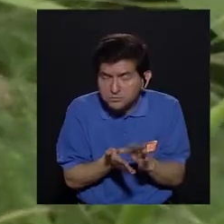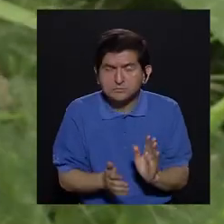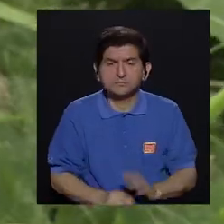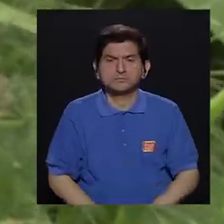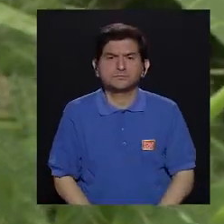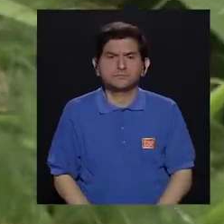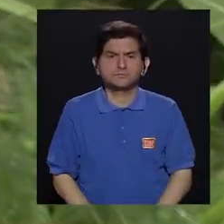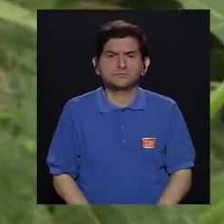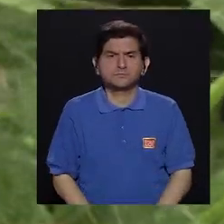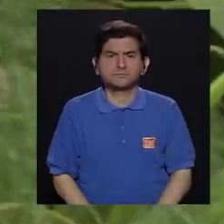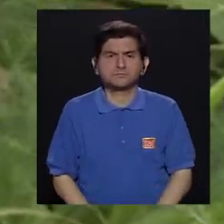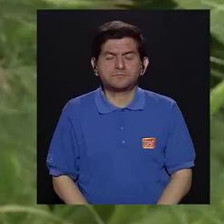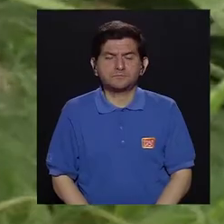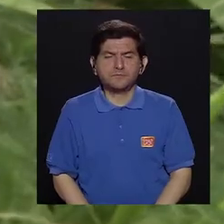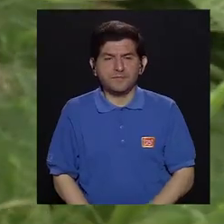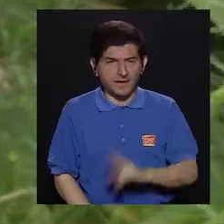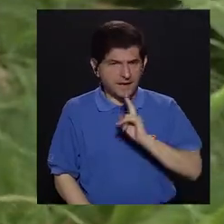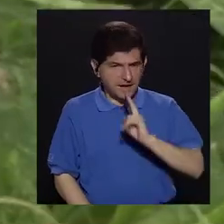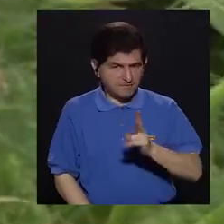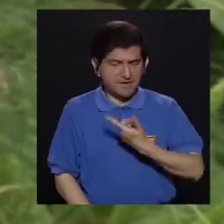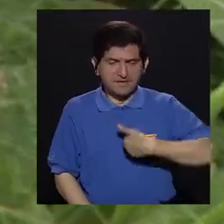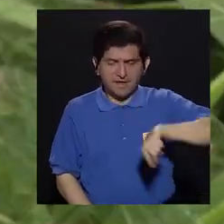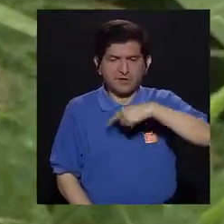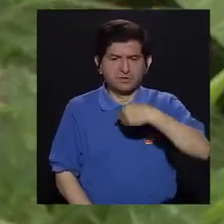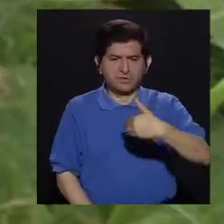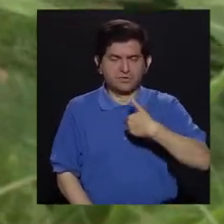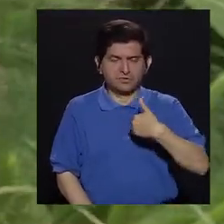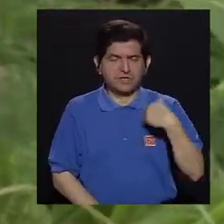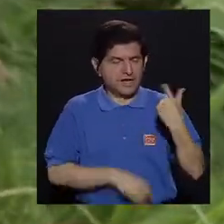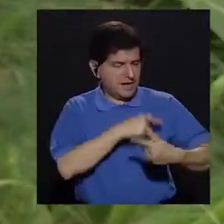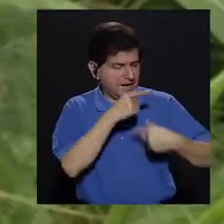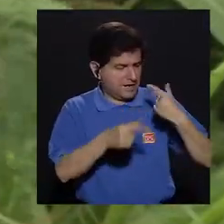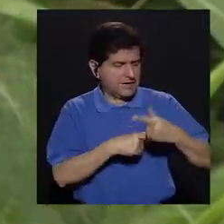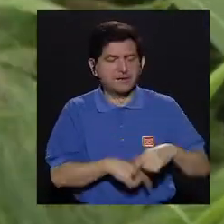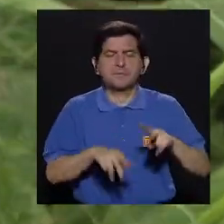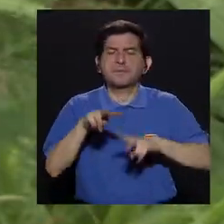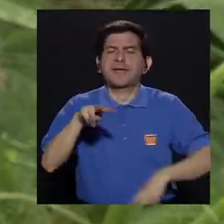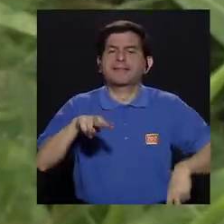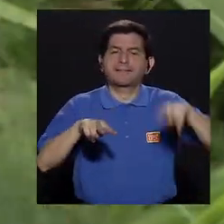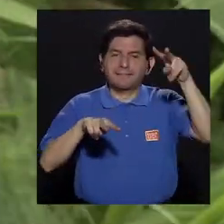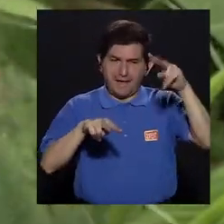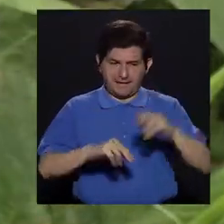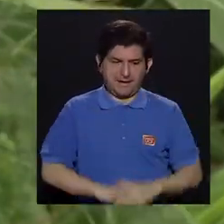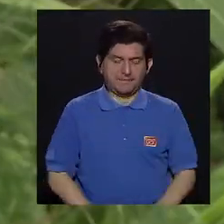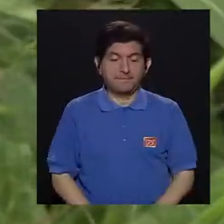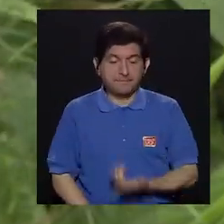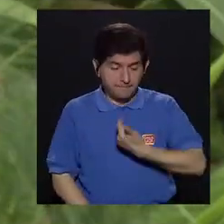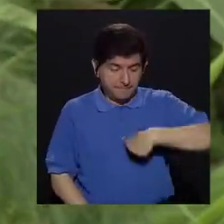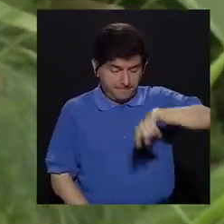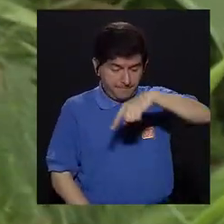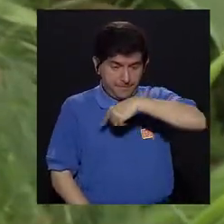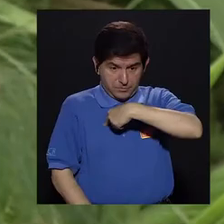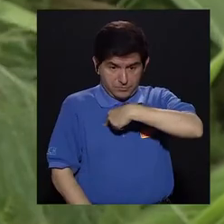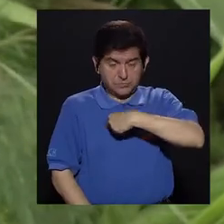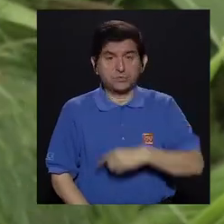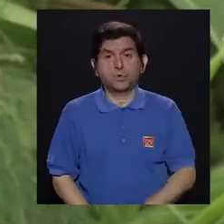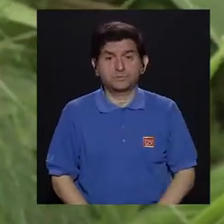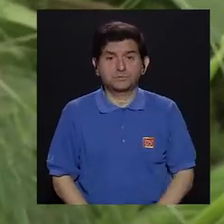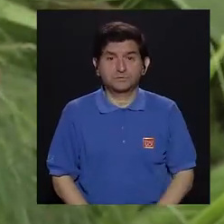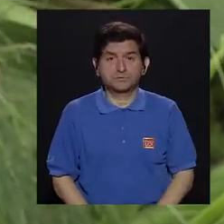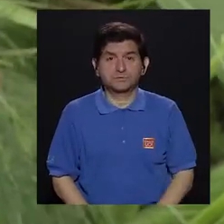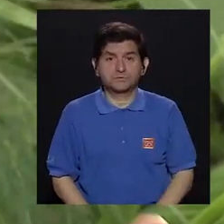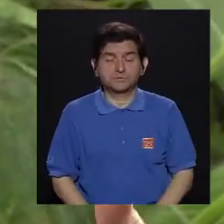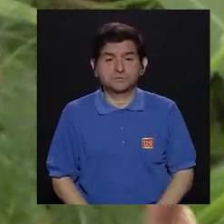Sí, en realidad, bueno, nosotros tenemos genéticamente una ventaja, que es que nosotros,